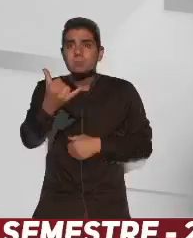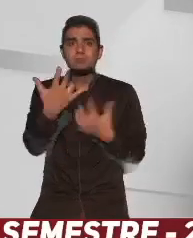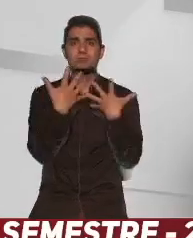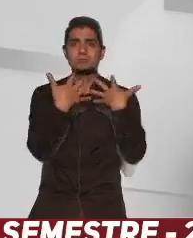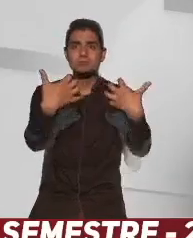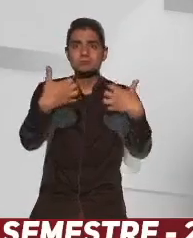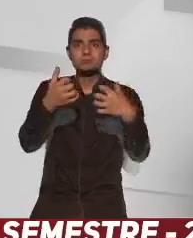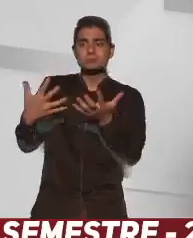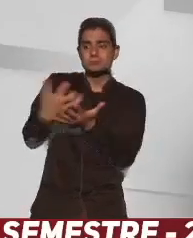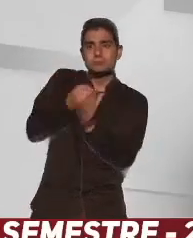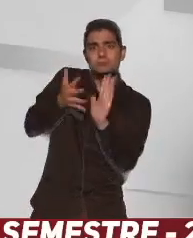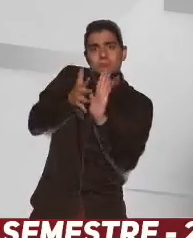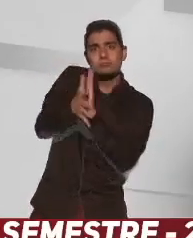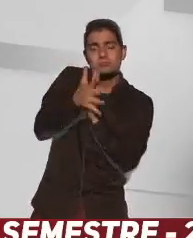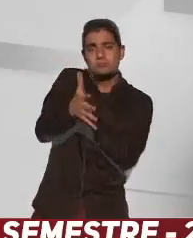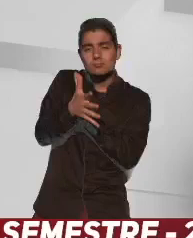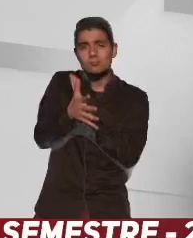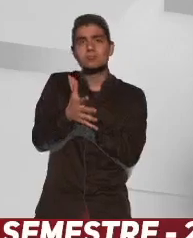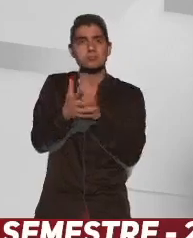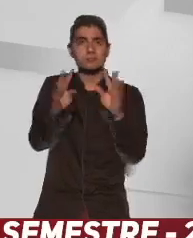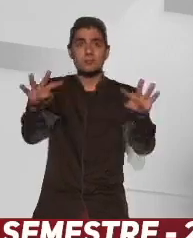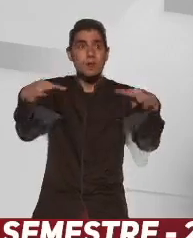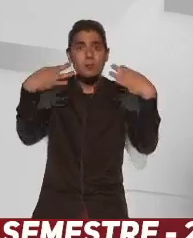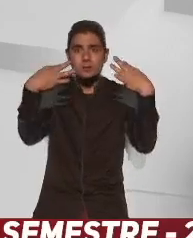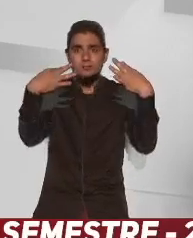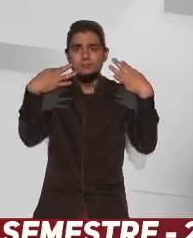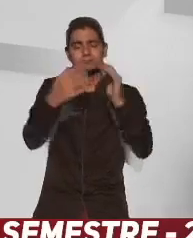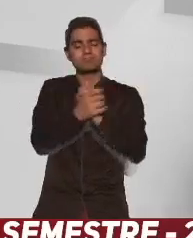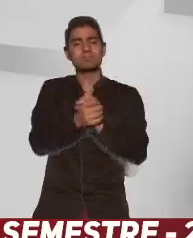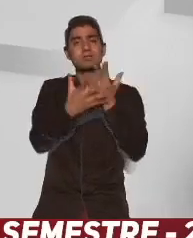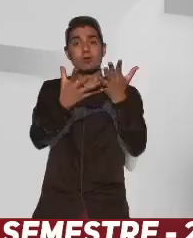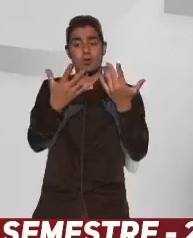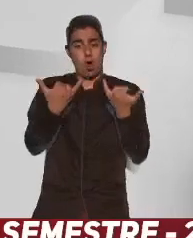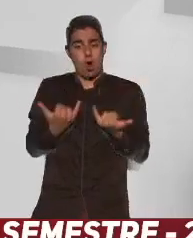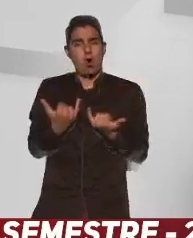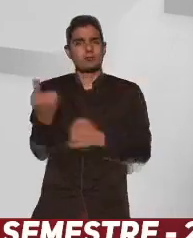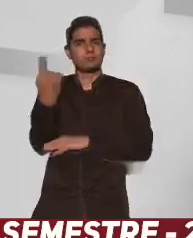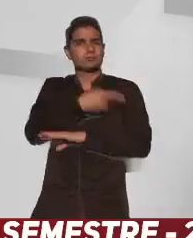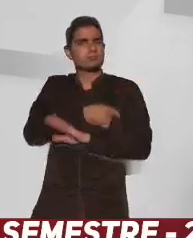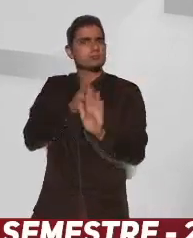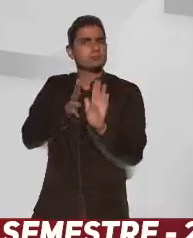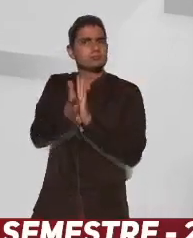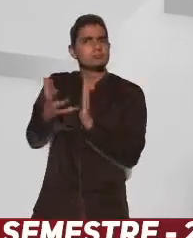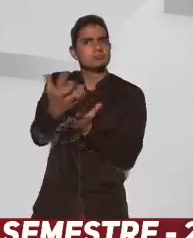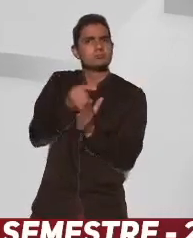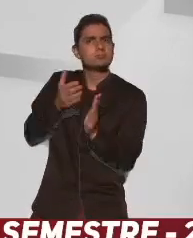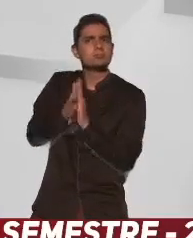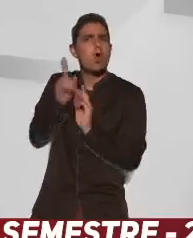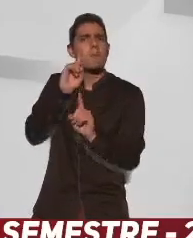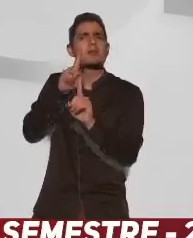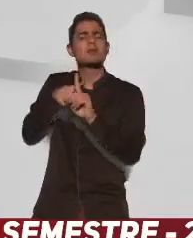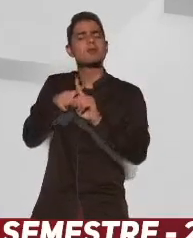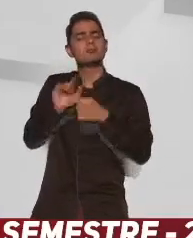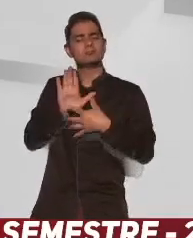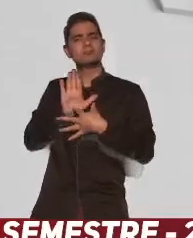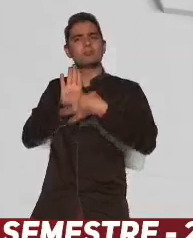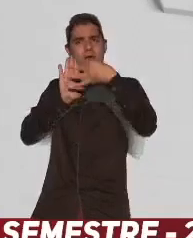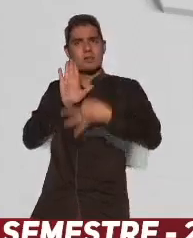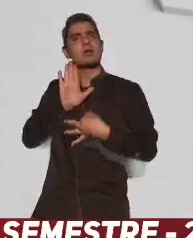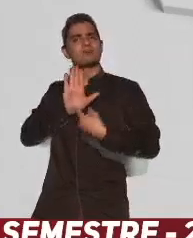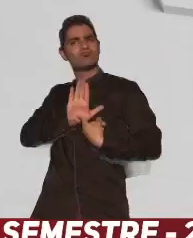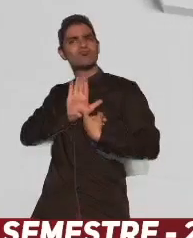de cuentas, un proceso de transparencia para la gestión del Ejército Nacional en el segundo semestre del año